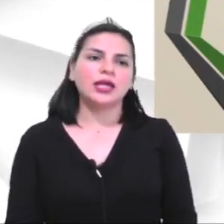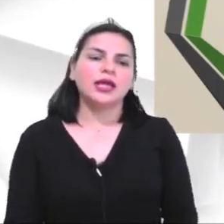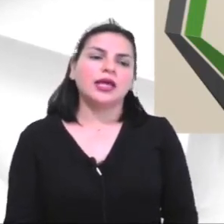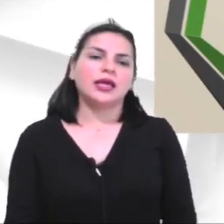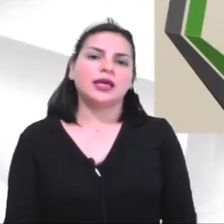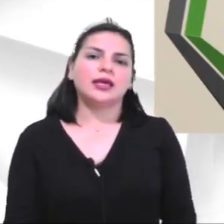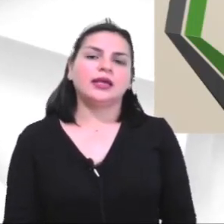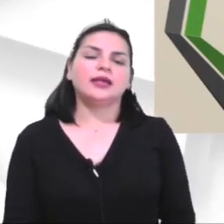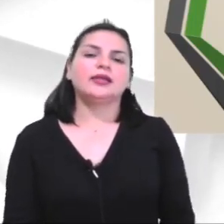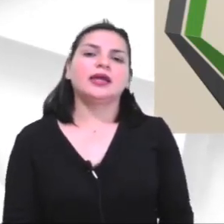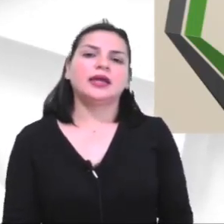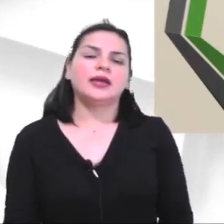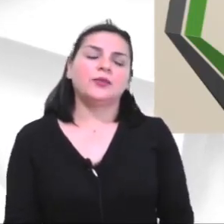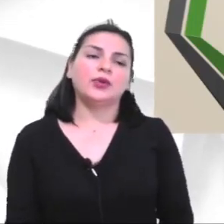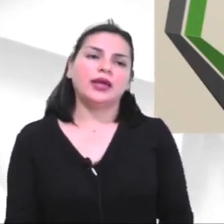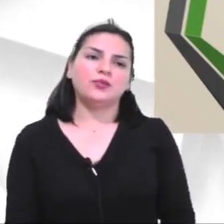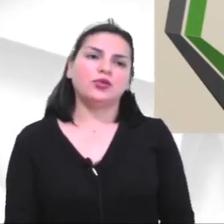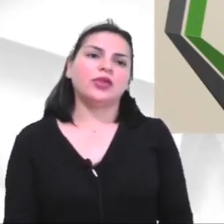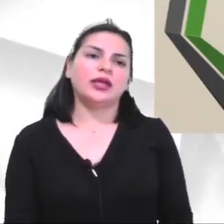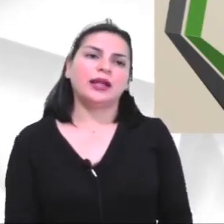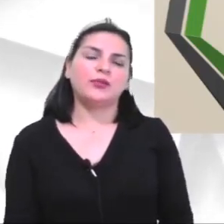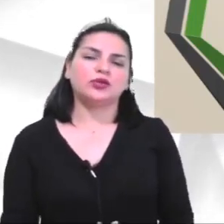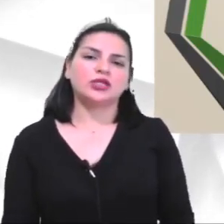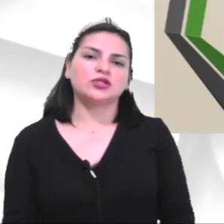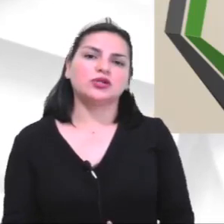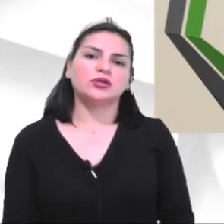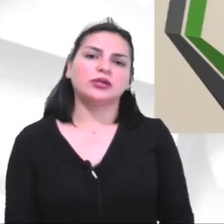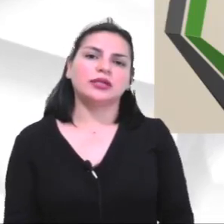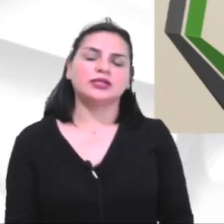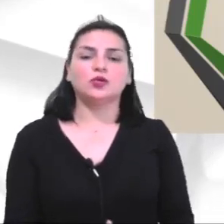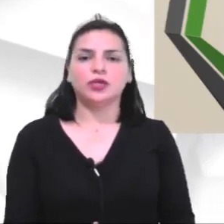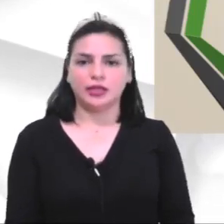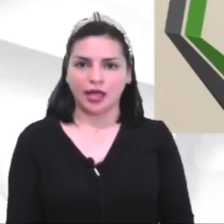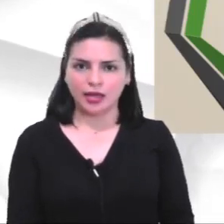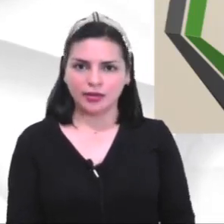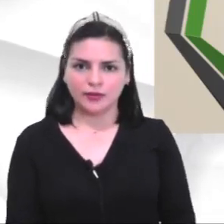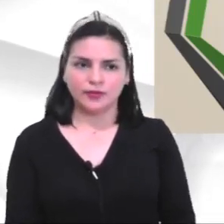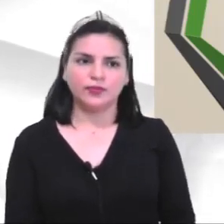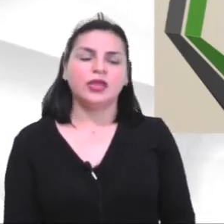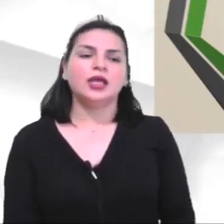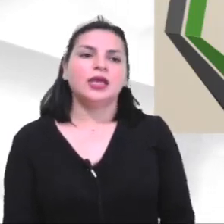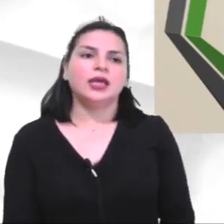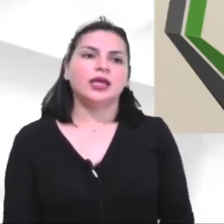salud, de que, por ejemplo, de la protección en seguridad,